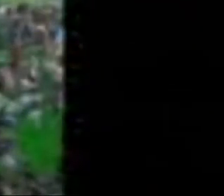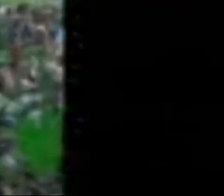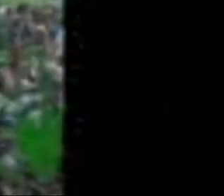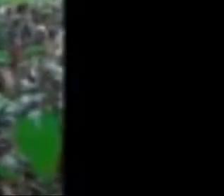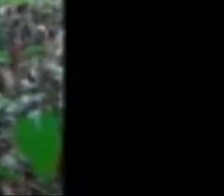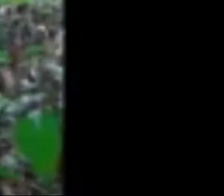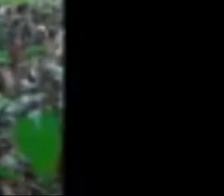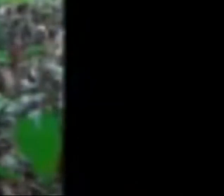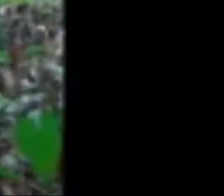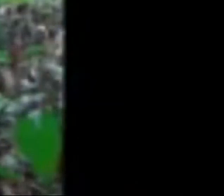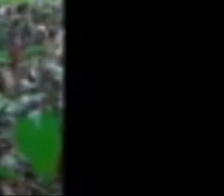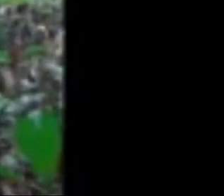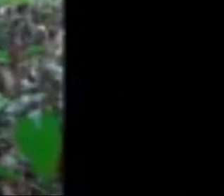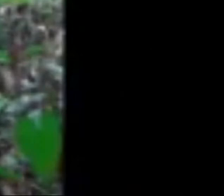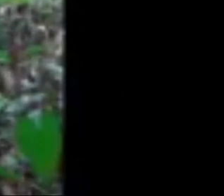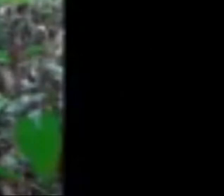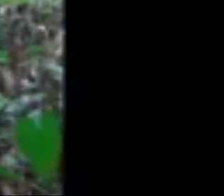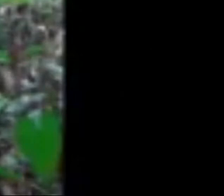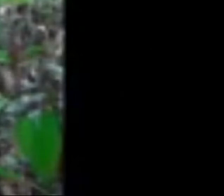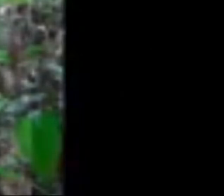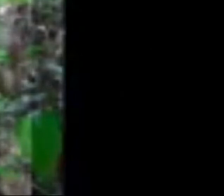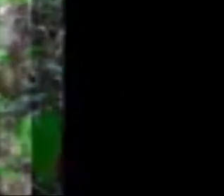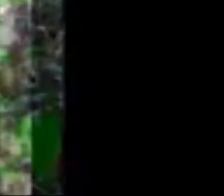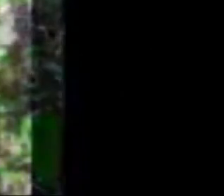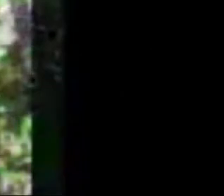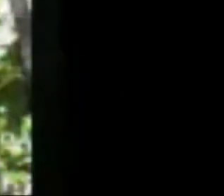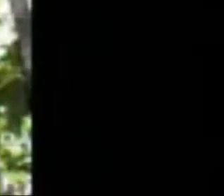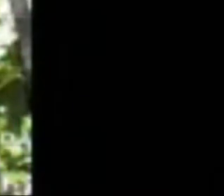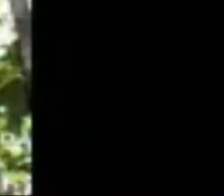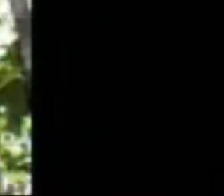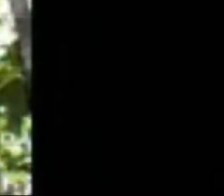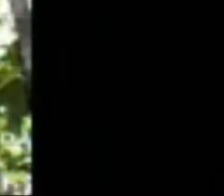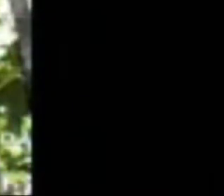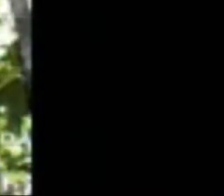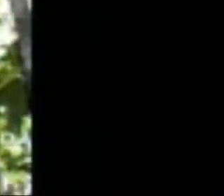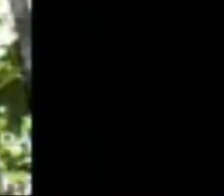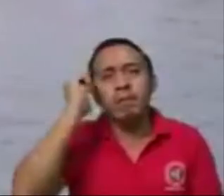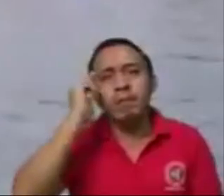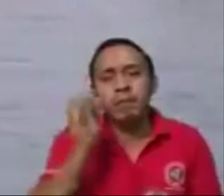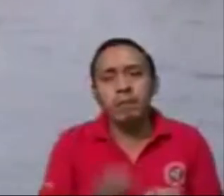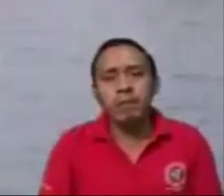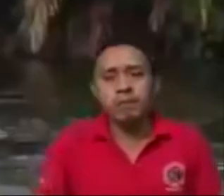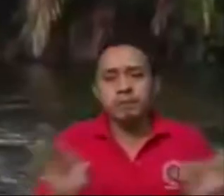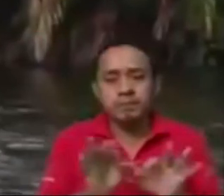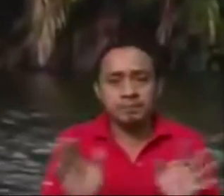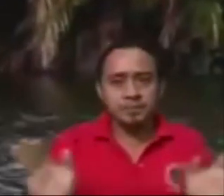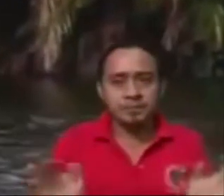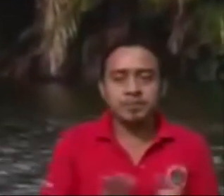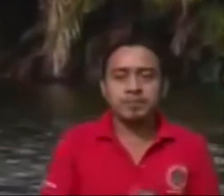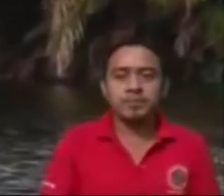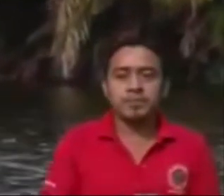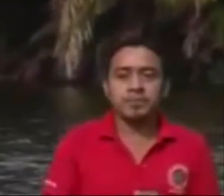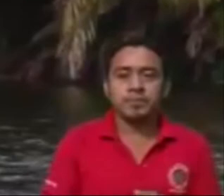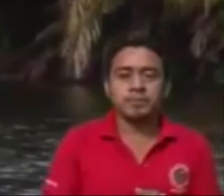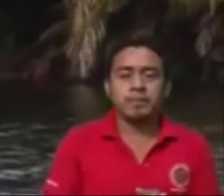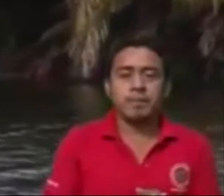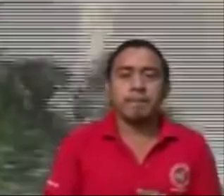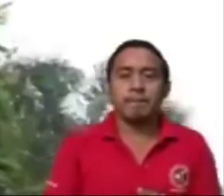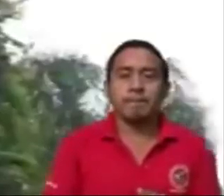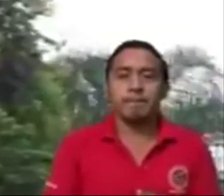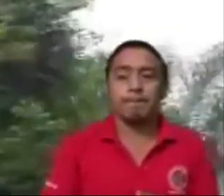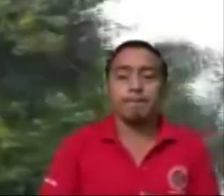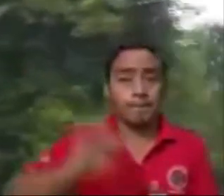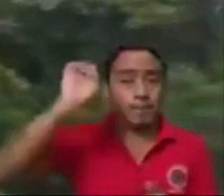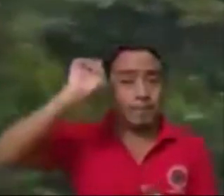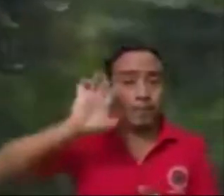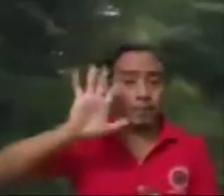cada día llega más turistas internacionales a nuestra Nicaragua. Uno, yo creo que el